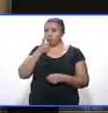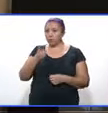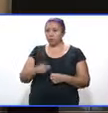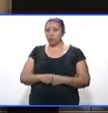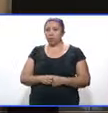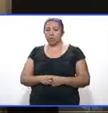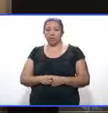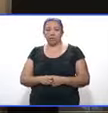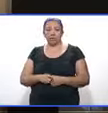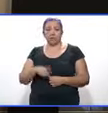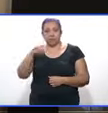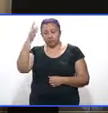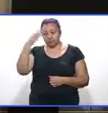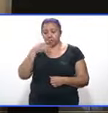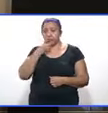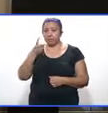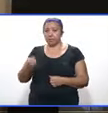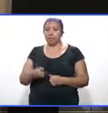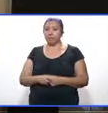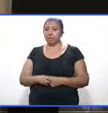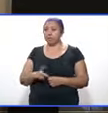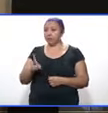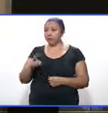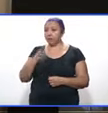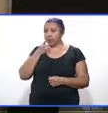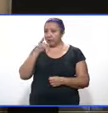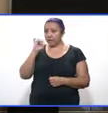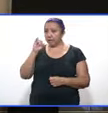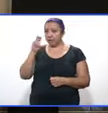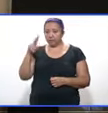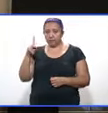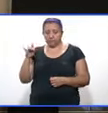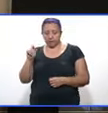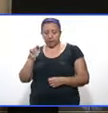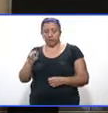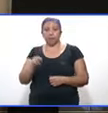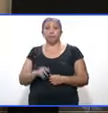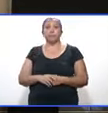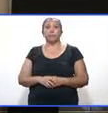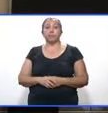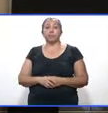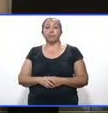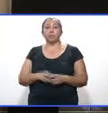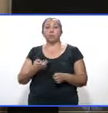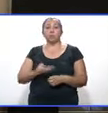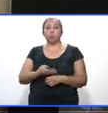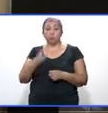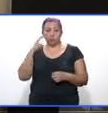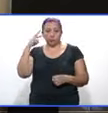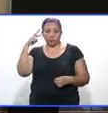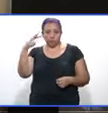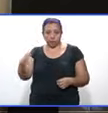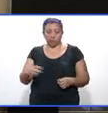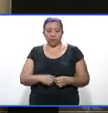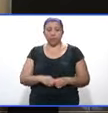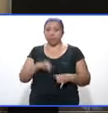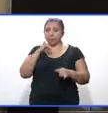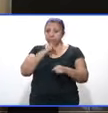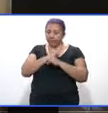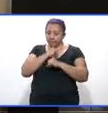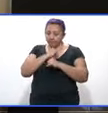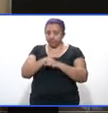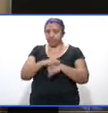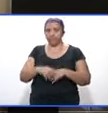Los pescadores ya lo saben, por eso mismo ahorita, en este último mes, ha estado muy, muy visible en las redes